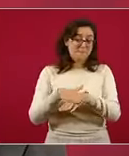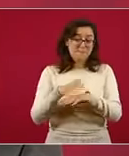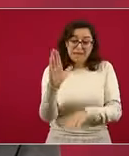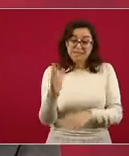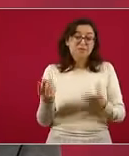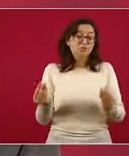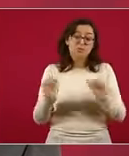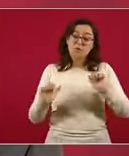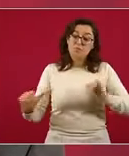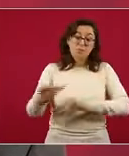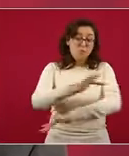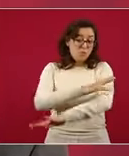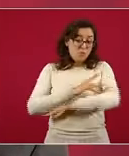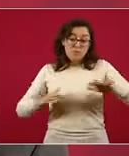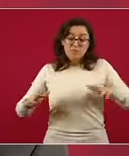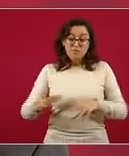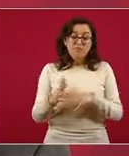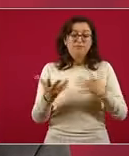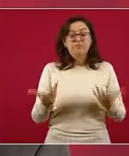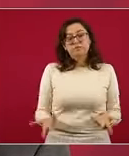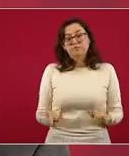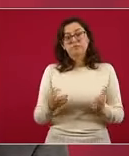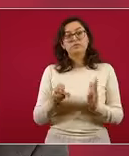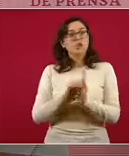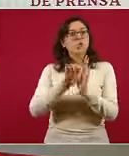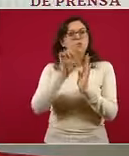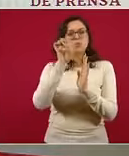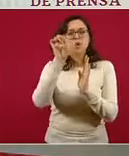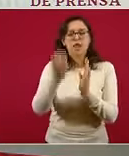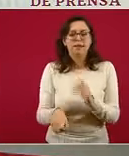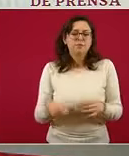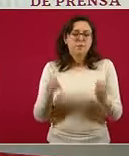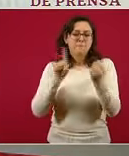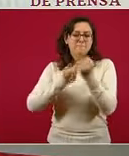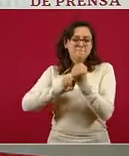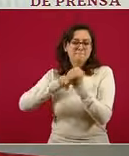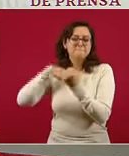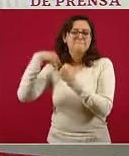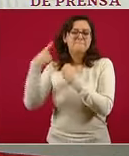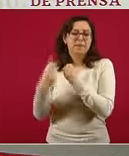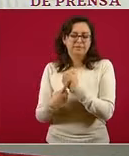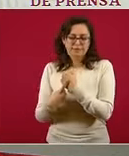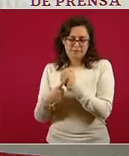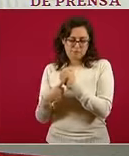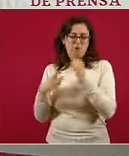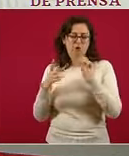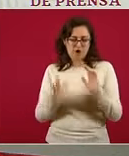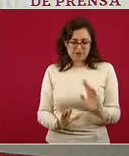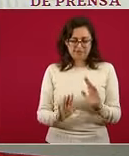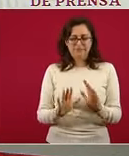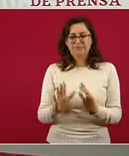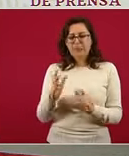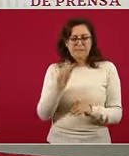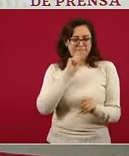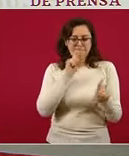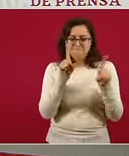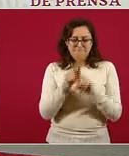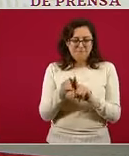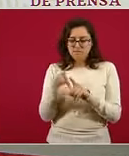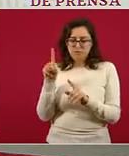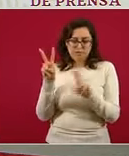movilidad. Un ejemplo metafórico que ilustra este principio proviene de la física, y la idea es la misma, es el mismo concepto